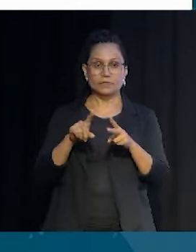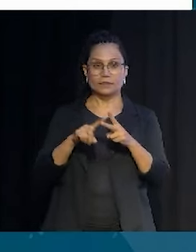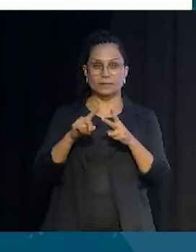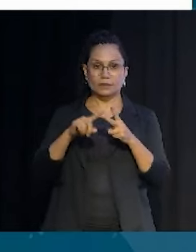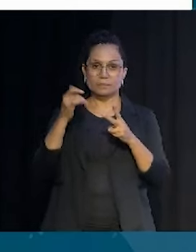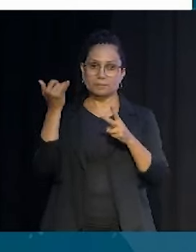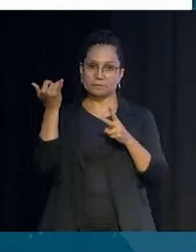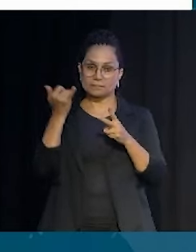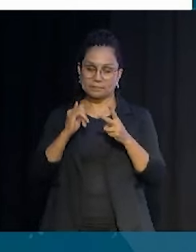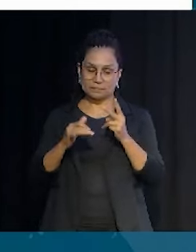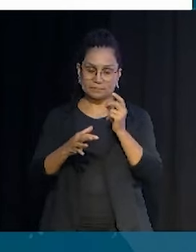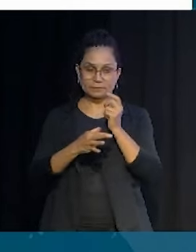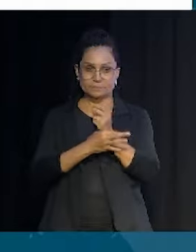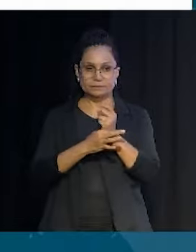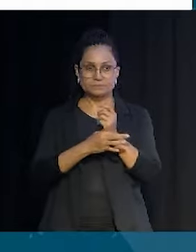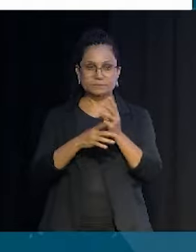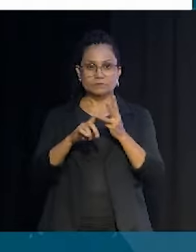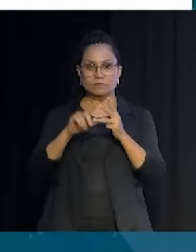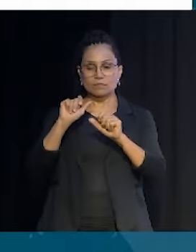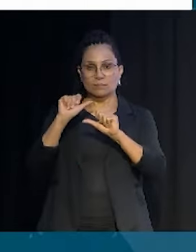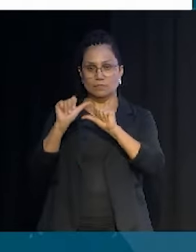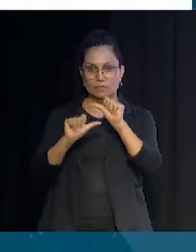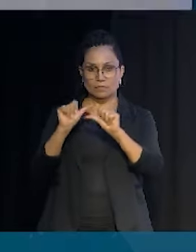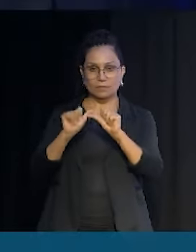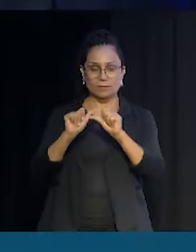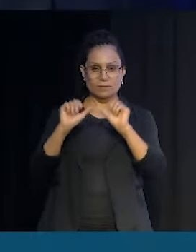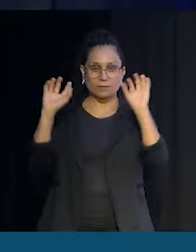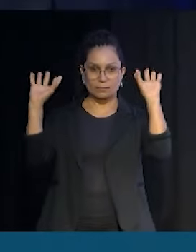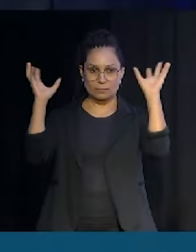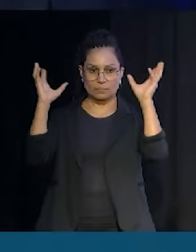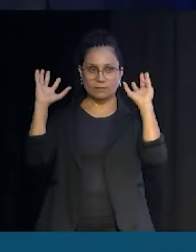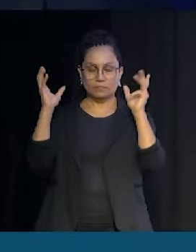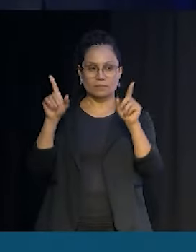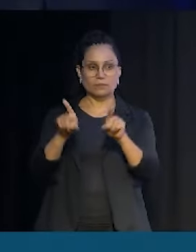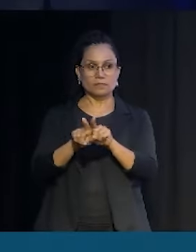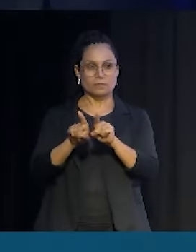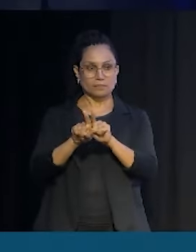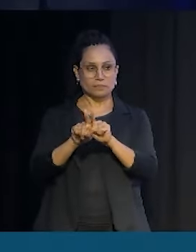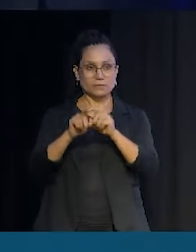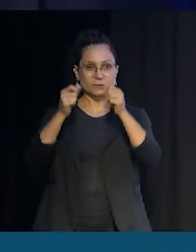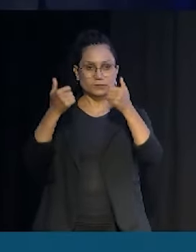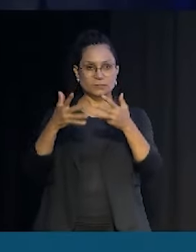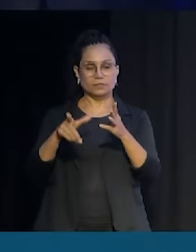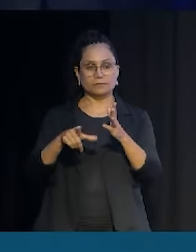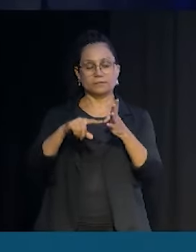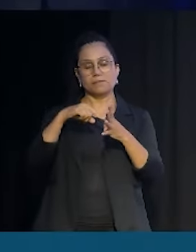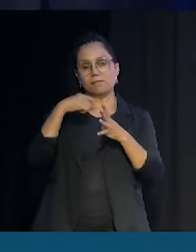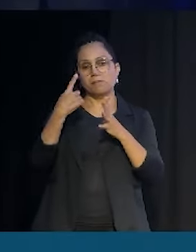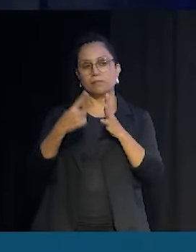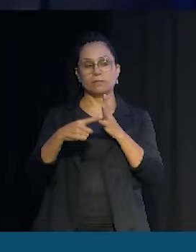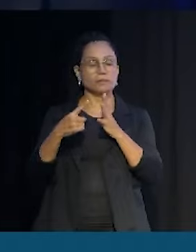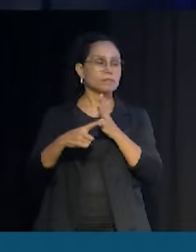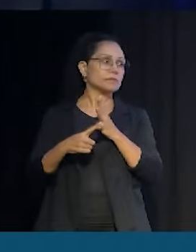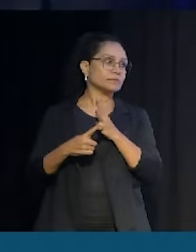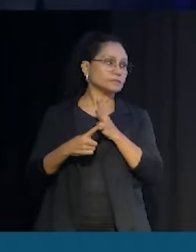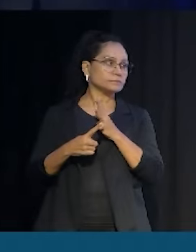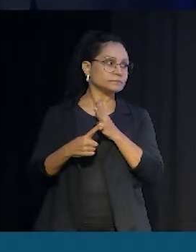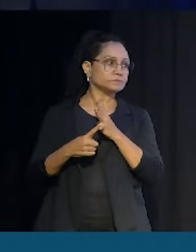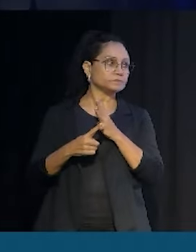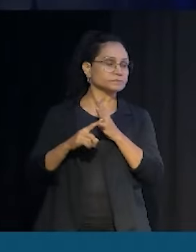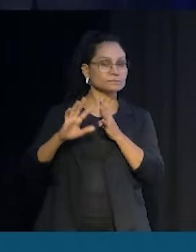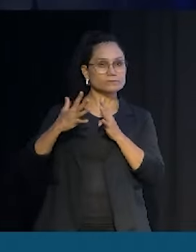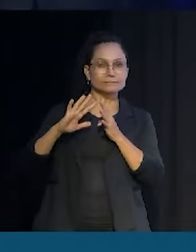seguridad energética, que Perosa también lo apuntó, cambios climáticos, Tomasoni contó también, y el cuarto punto que se